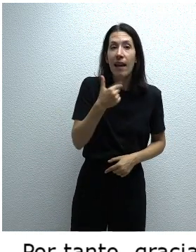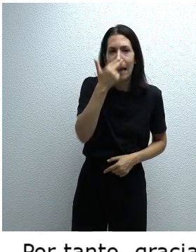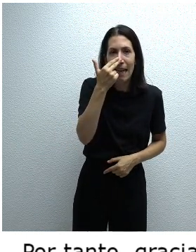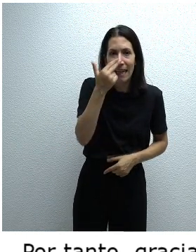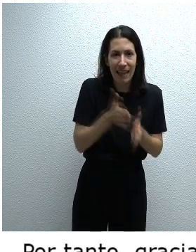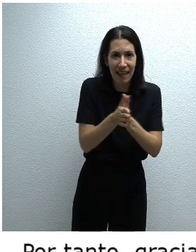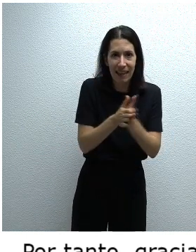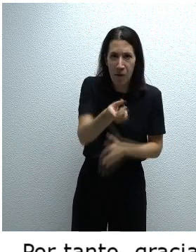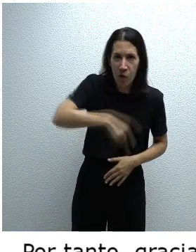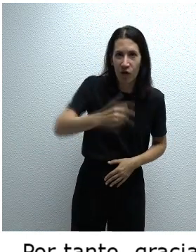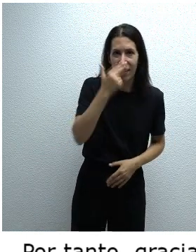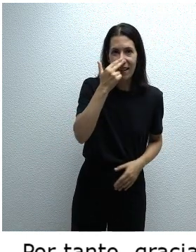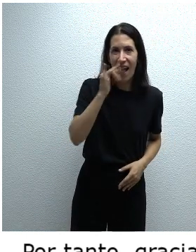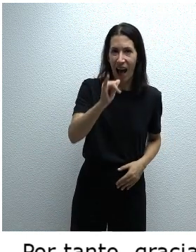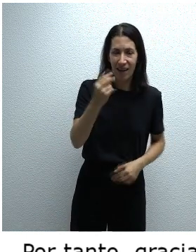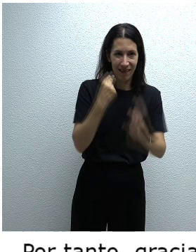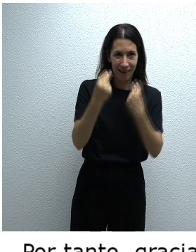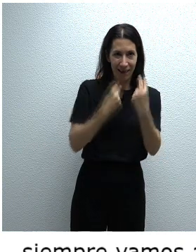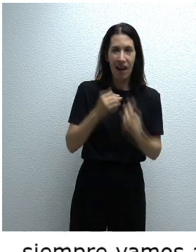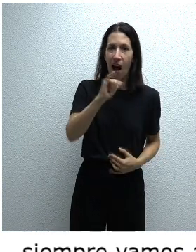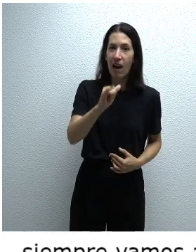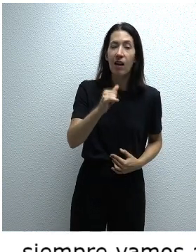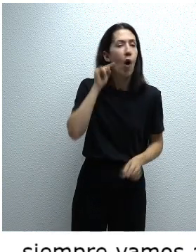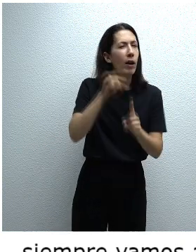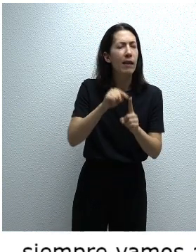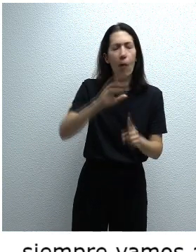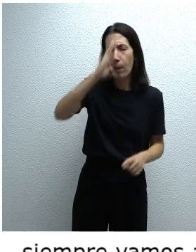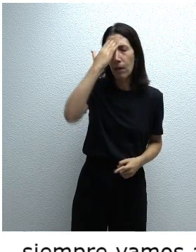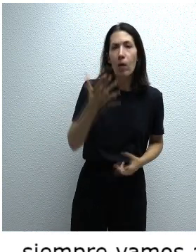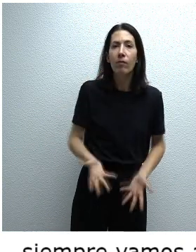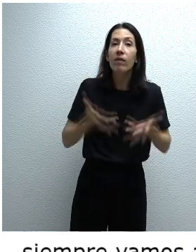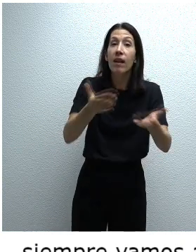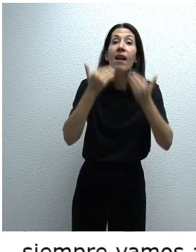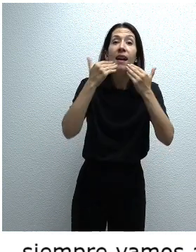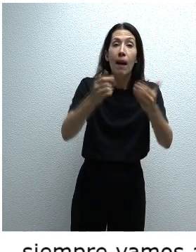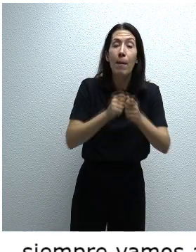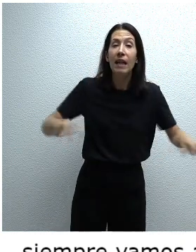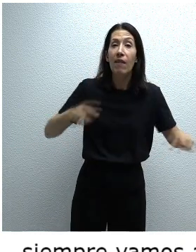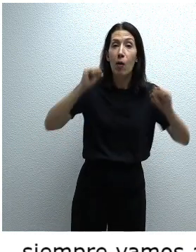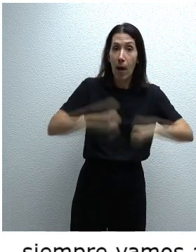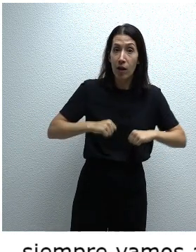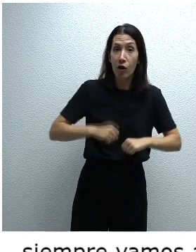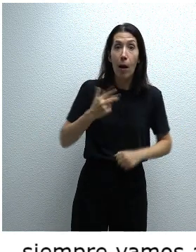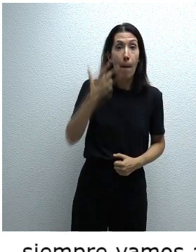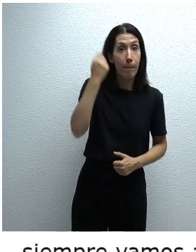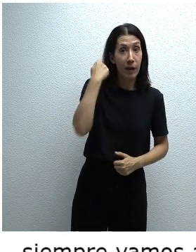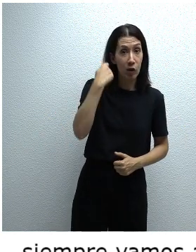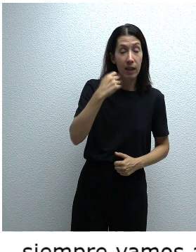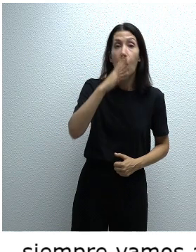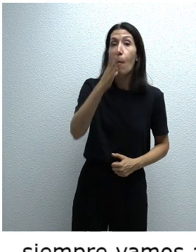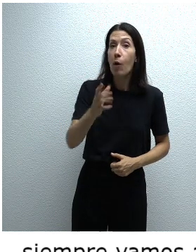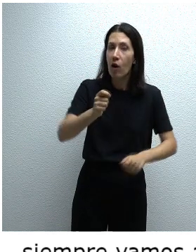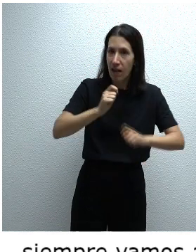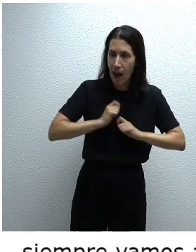lo más importante es, desde luego, dar servicio. Gracias a la plataforma de mayores y pensionistas por habernos propiciado